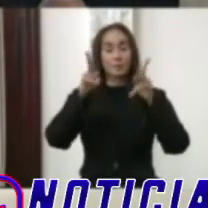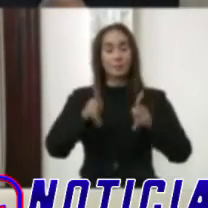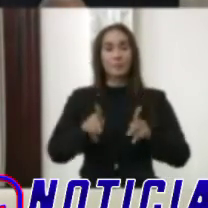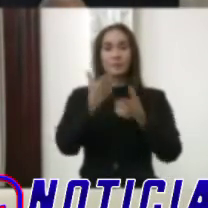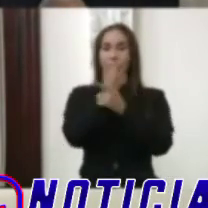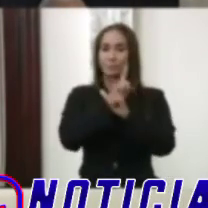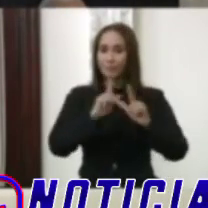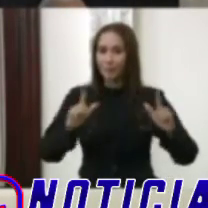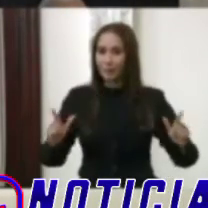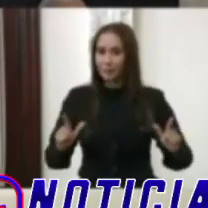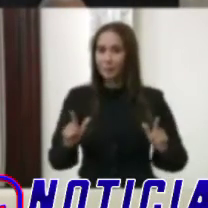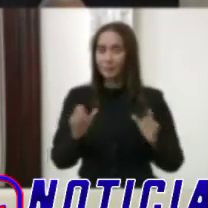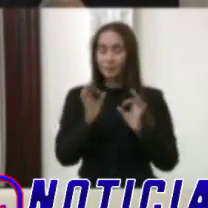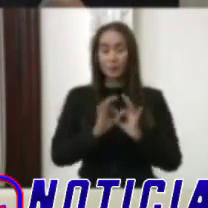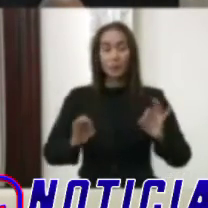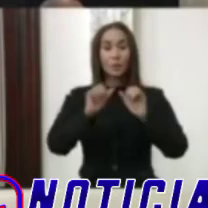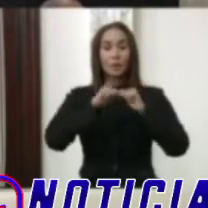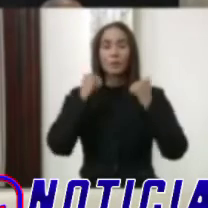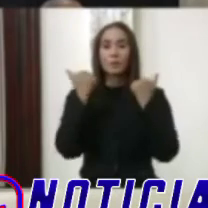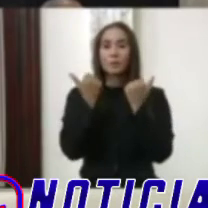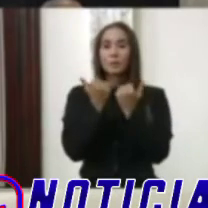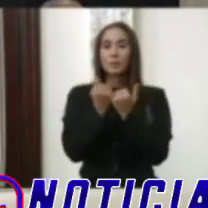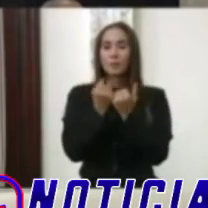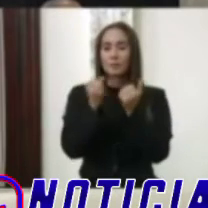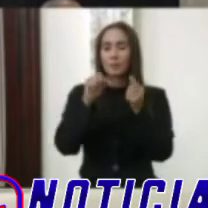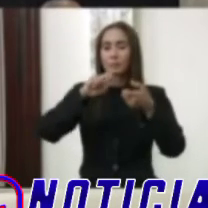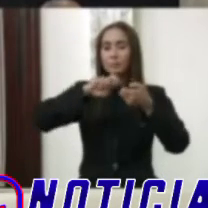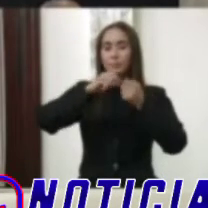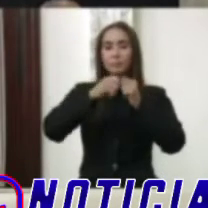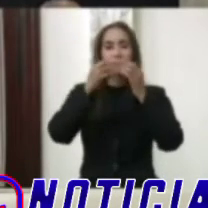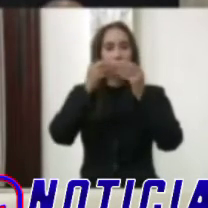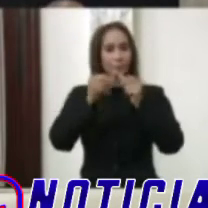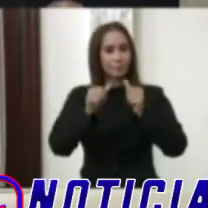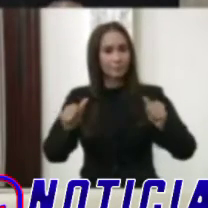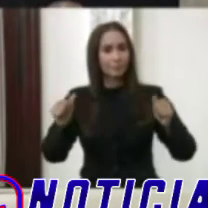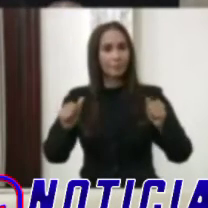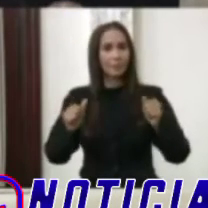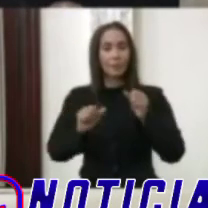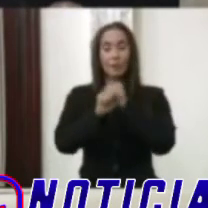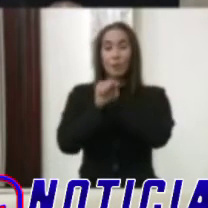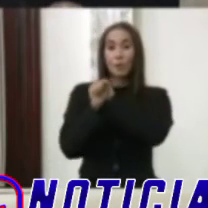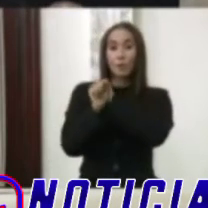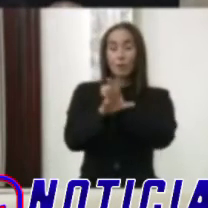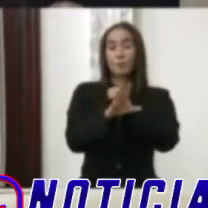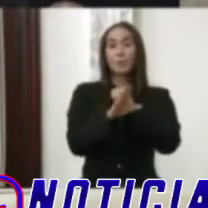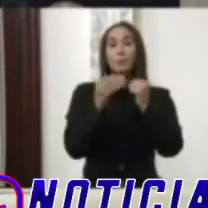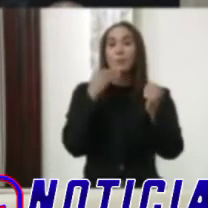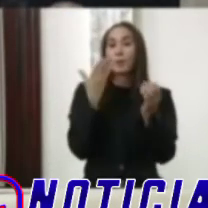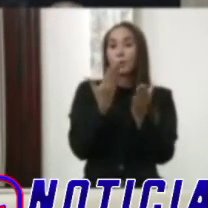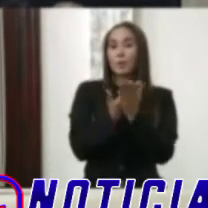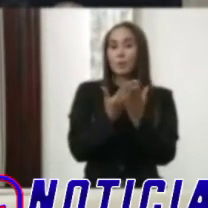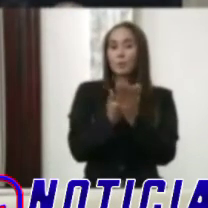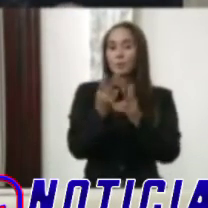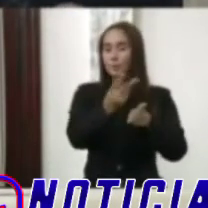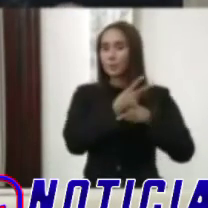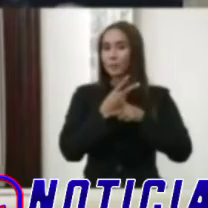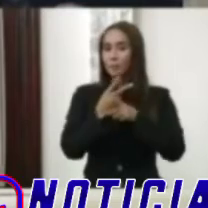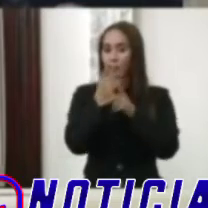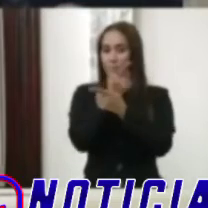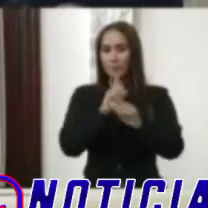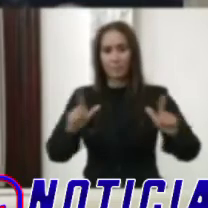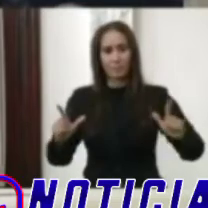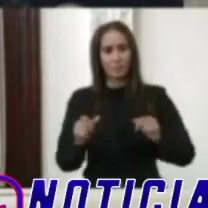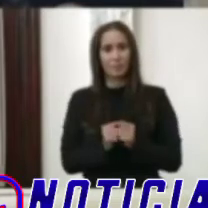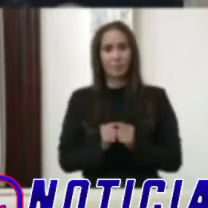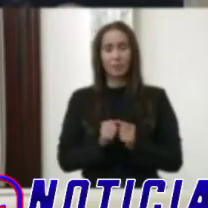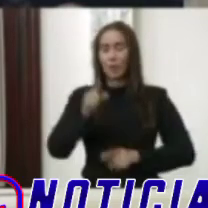fundamental para que las sociedades resuelvan sus conflictos, promuevan el bienestar y protejan su libertad. No debe existir ninguna ley